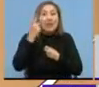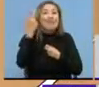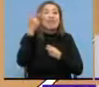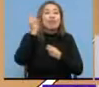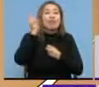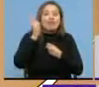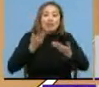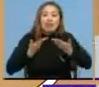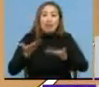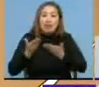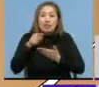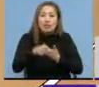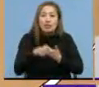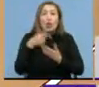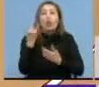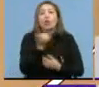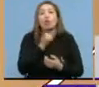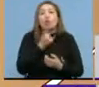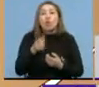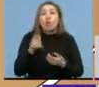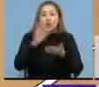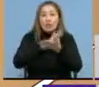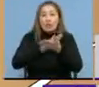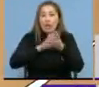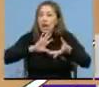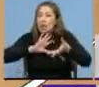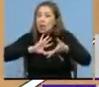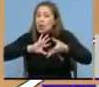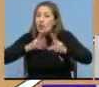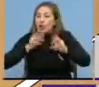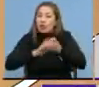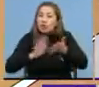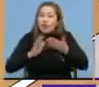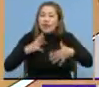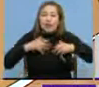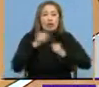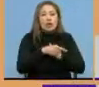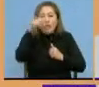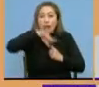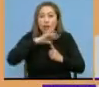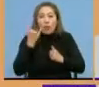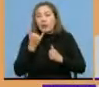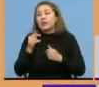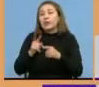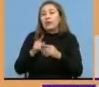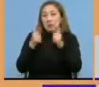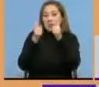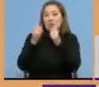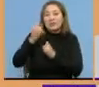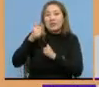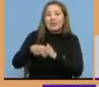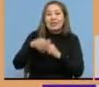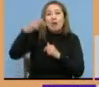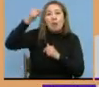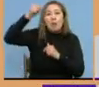meses de atención en esto de la nueva estrategia de salud en la provincia que nos puede decir al respecto bien si ese plan